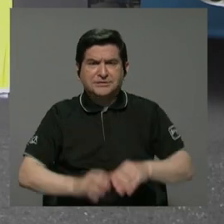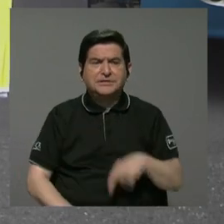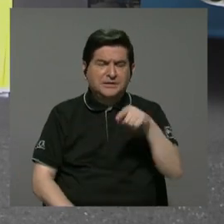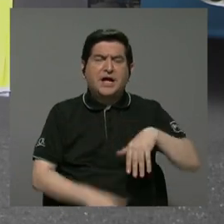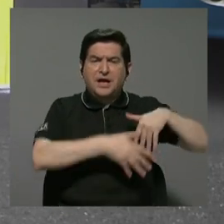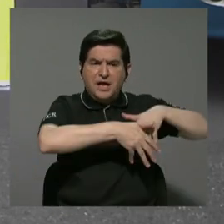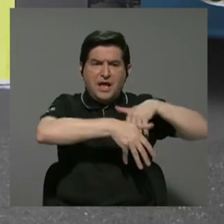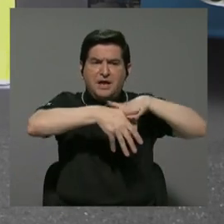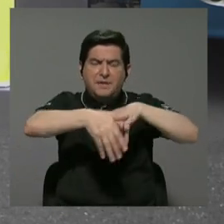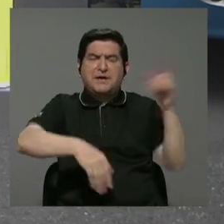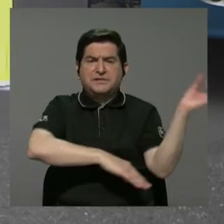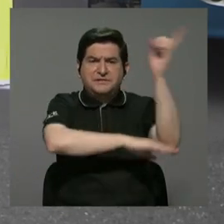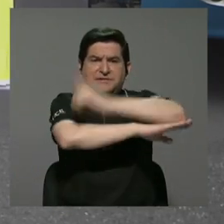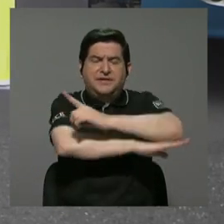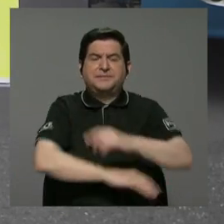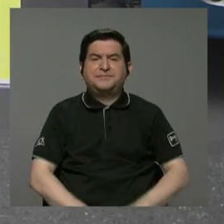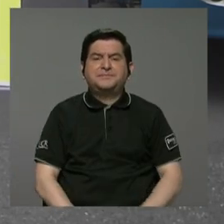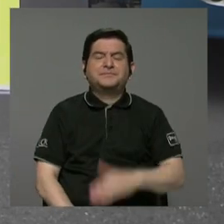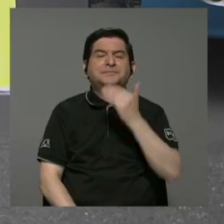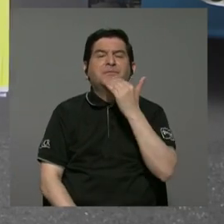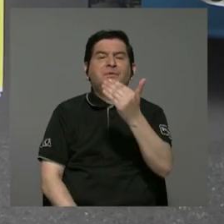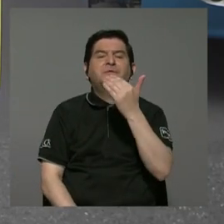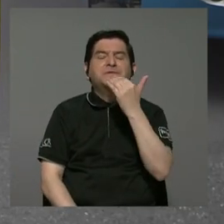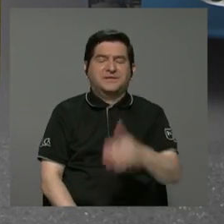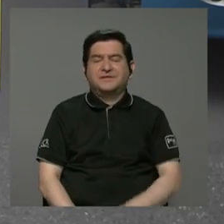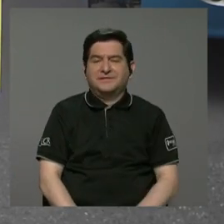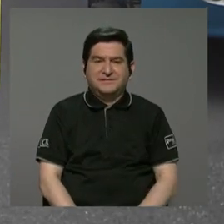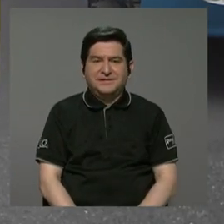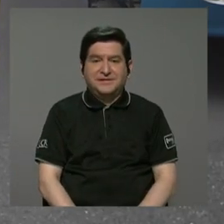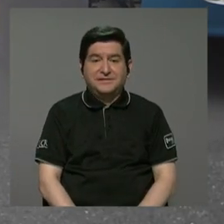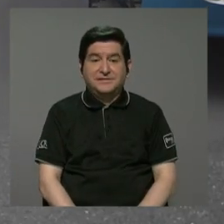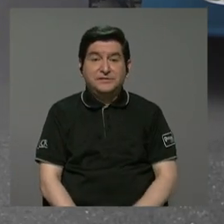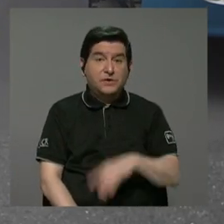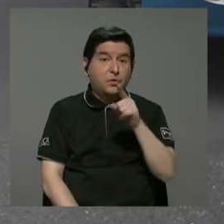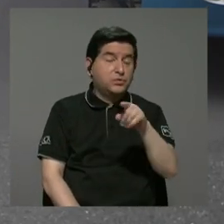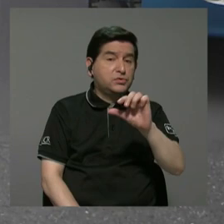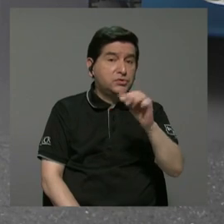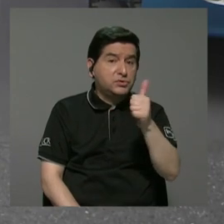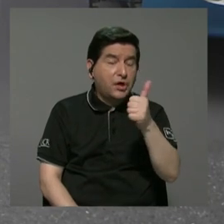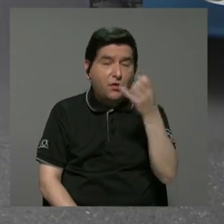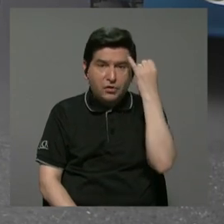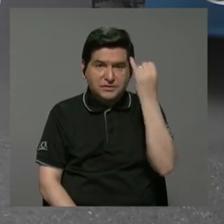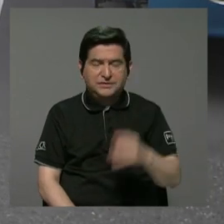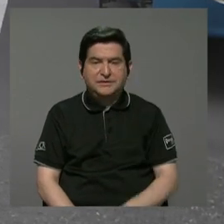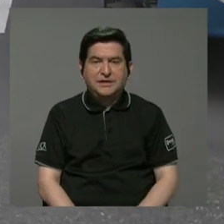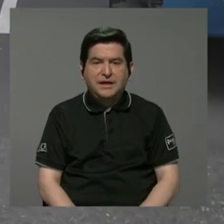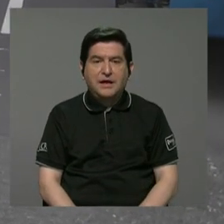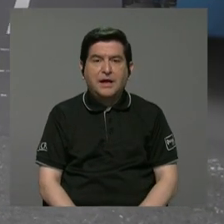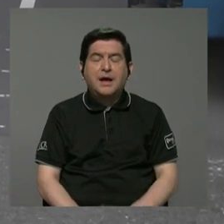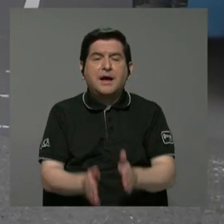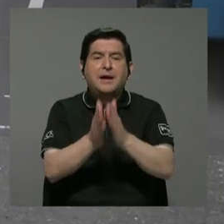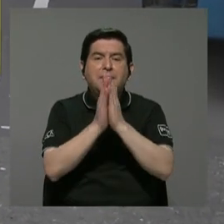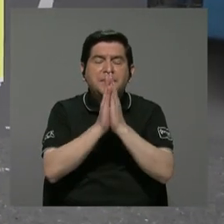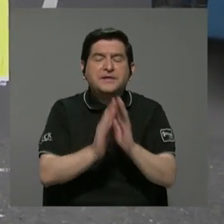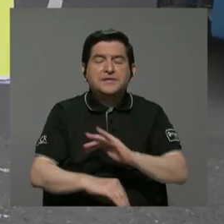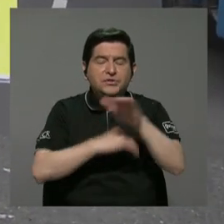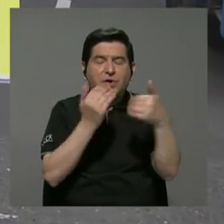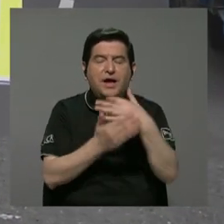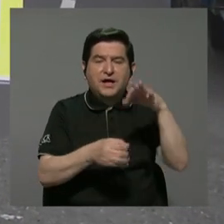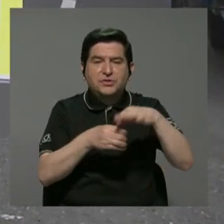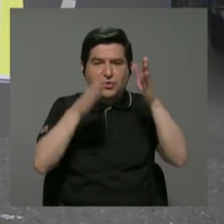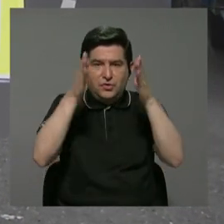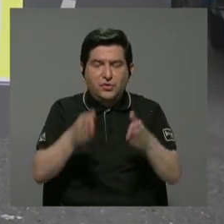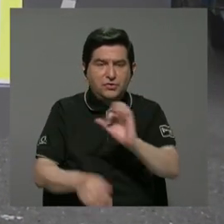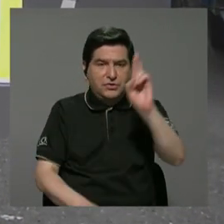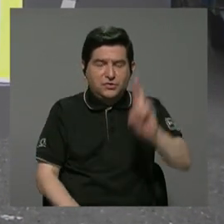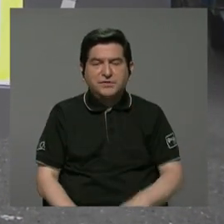esta marcha el día de hoy. Muchísimas gracias. No sé, bueno, si tiene algún otro punto. Quiero hacer un llamado a todos los agricultores de Costa Rica.